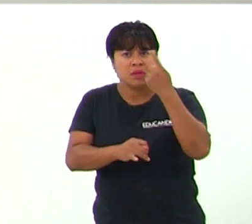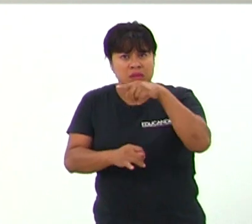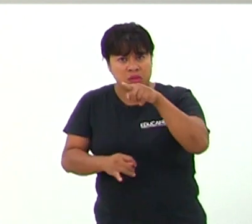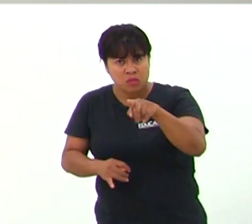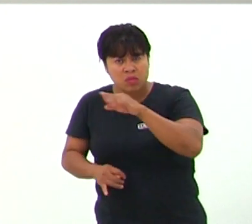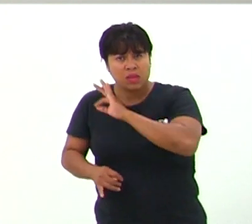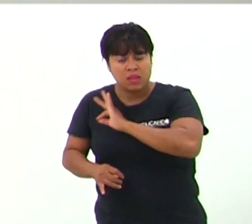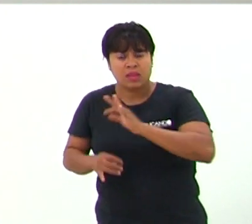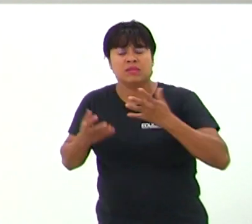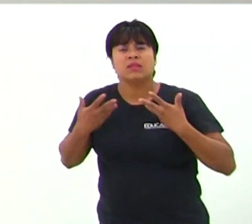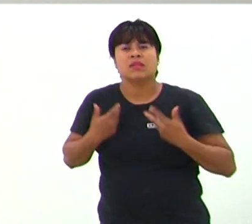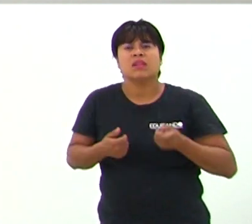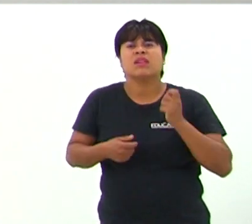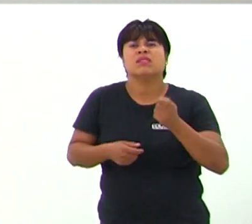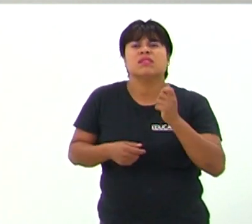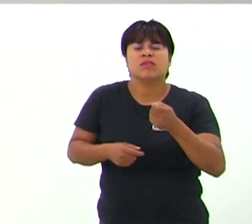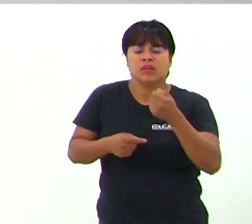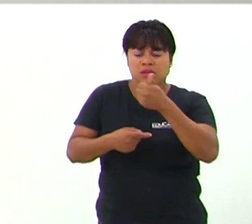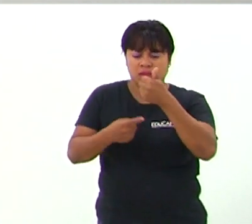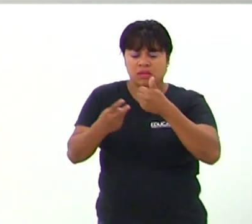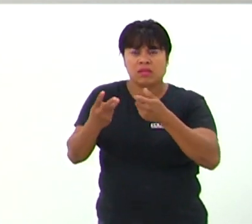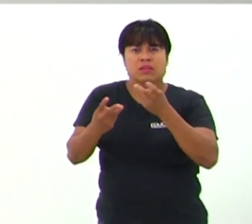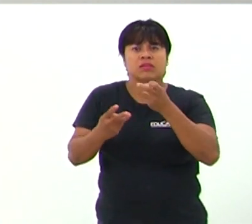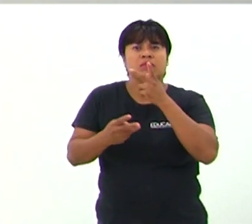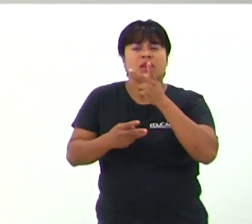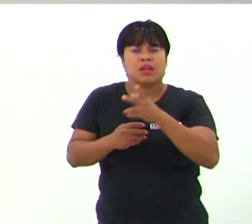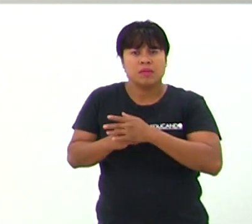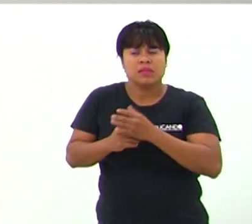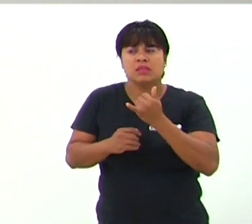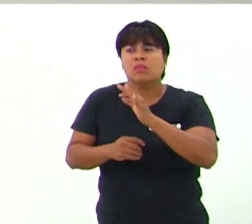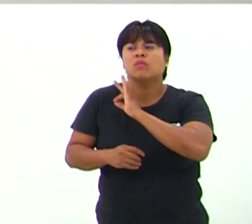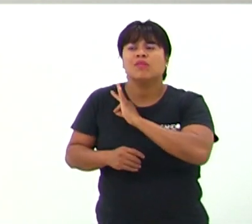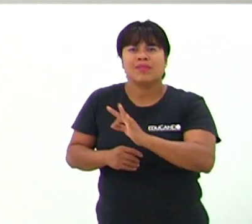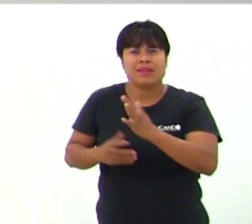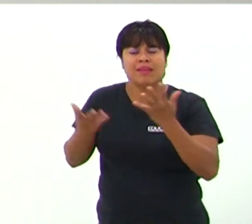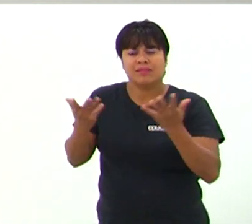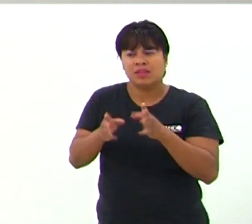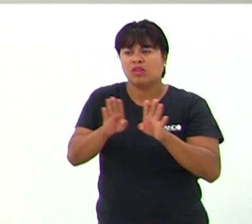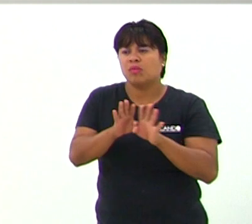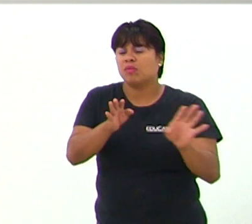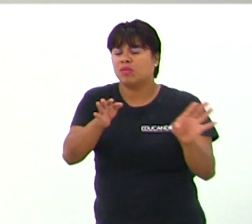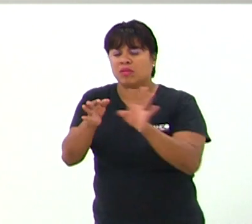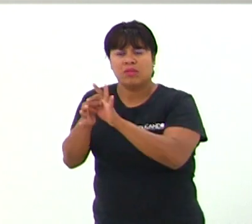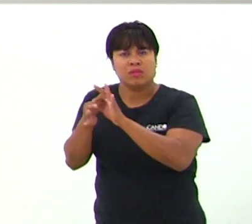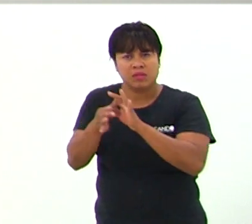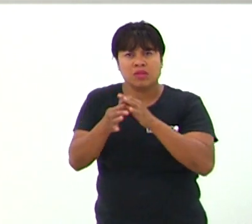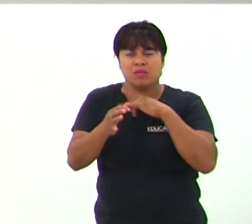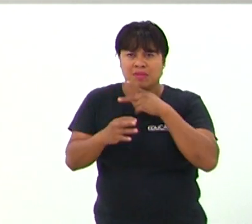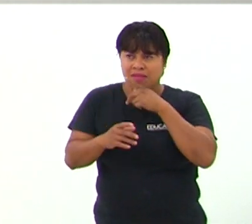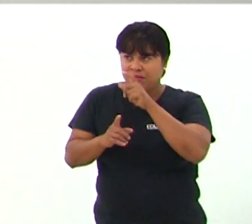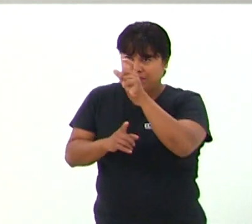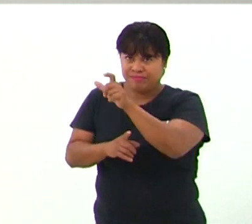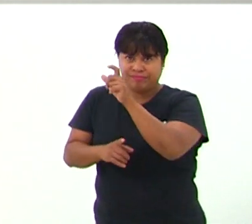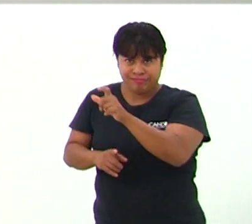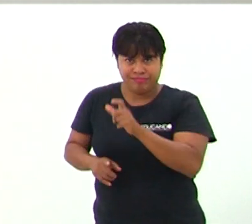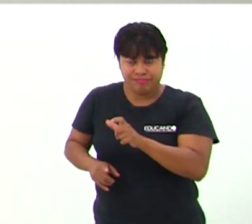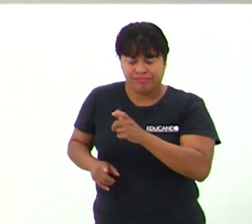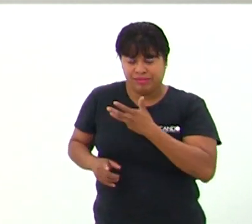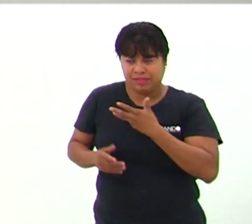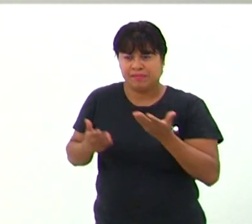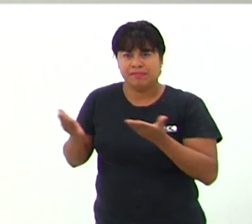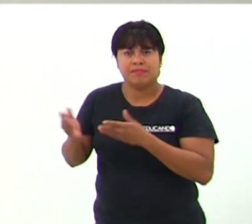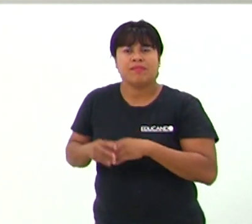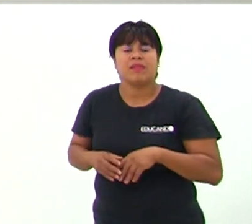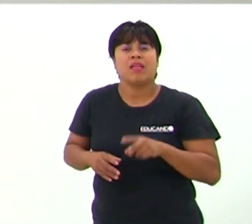puedas entender qué significa cada una de estas palabras y poder hacer relación con las frases que tenemos acá. ¿Bien?